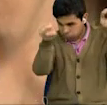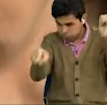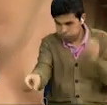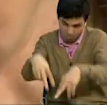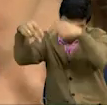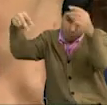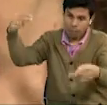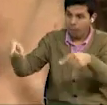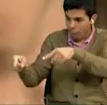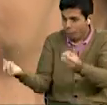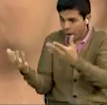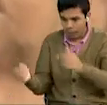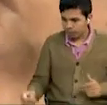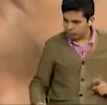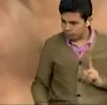los remató.